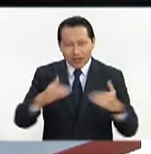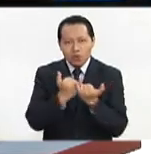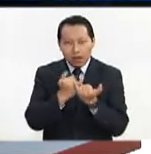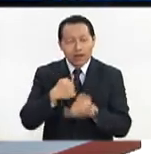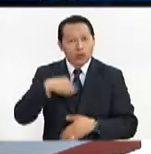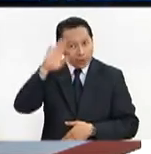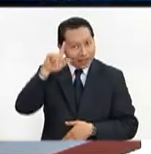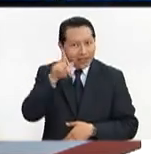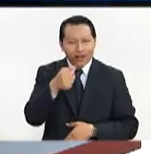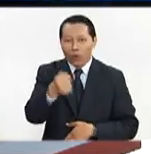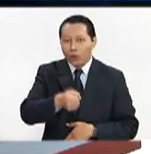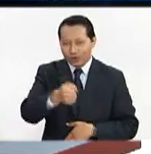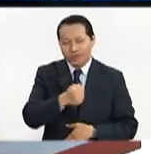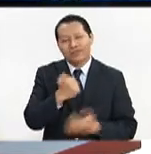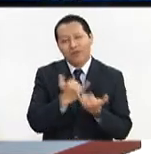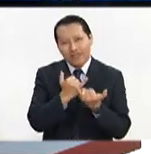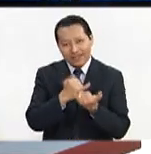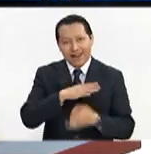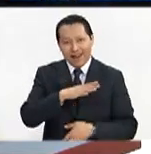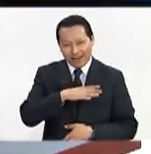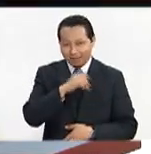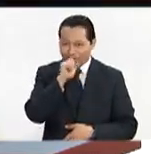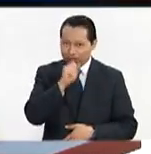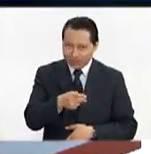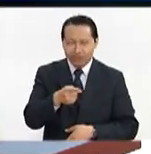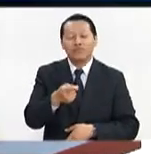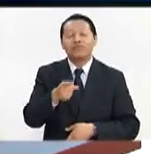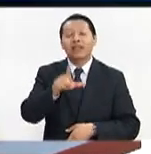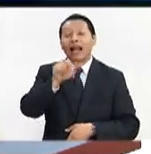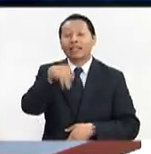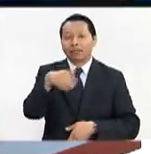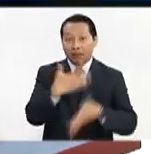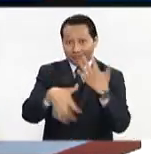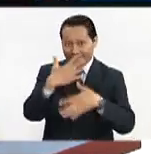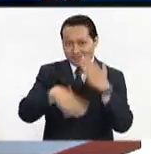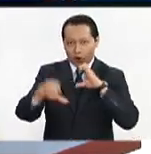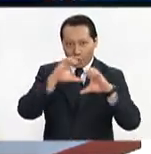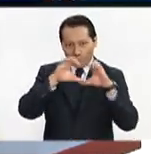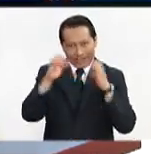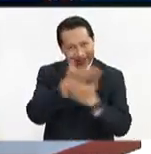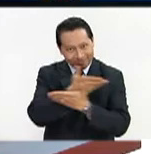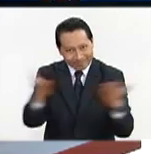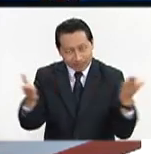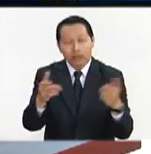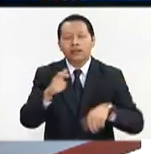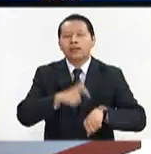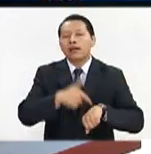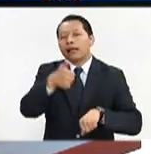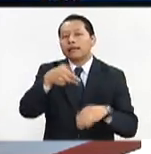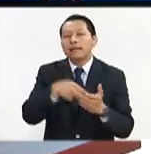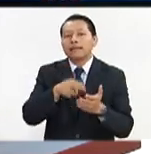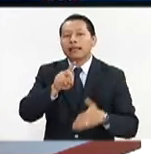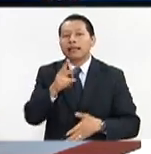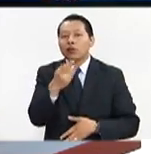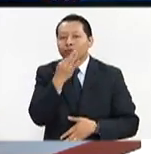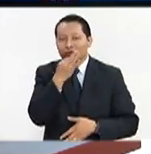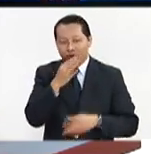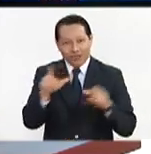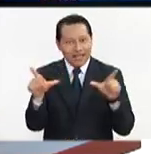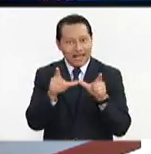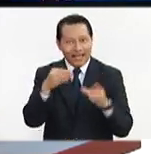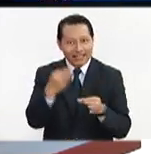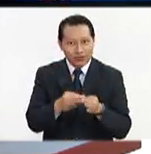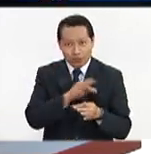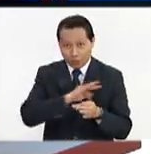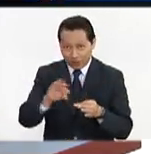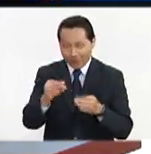a Miguel González, quien se encuentra en lengua de señas mexicana y nos permite comunicarnos también con ustedes. Son las 6:32 minutos, estamos listos.